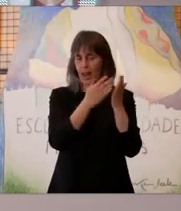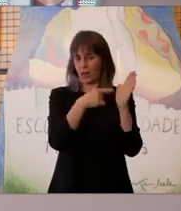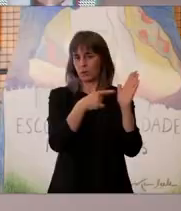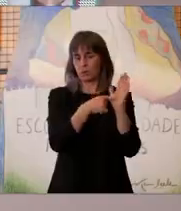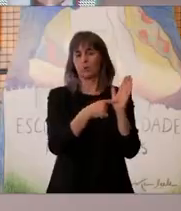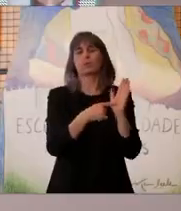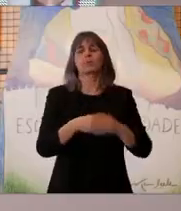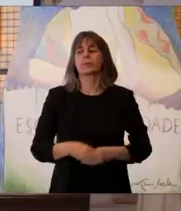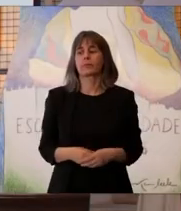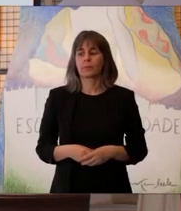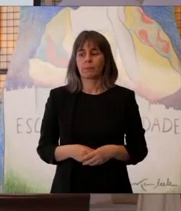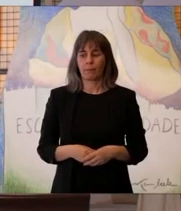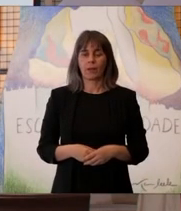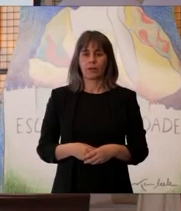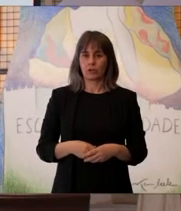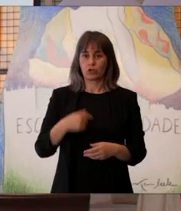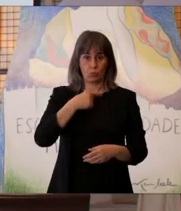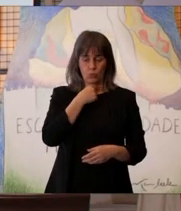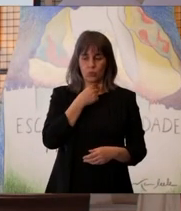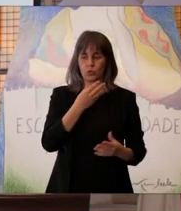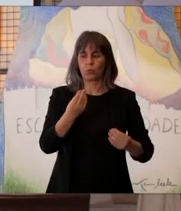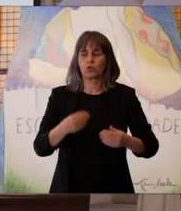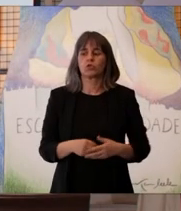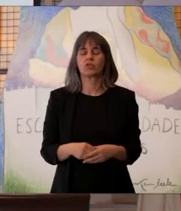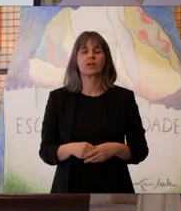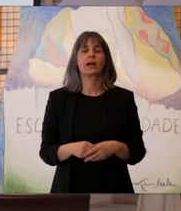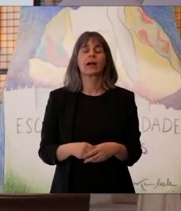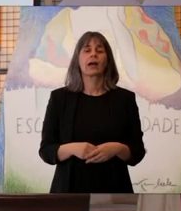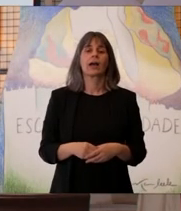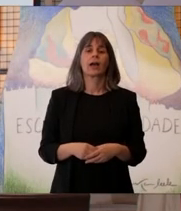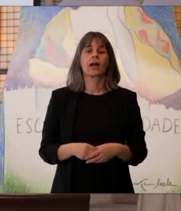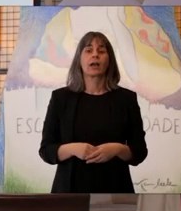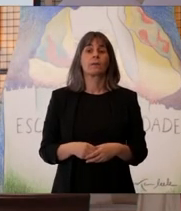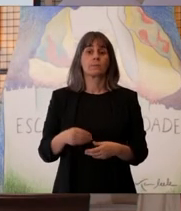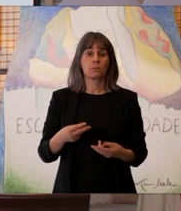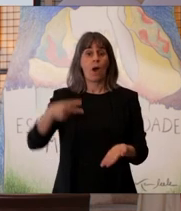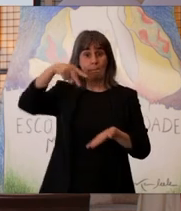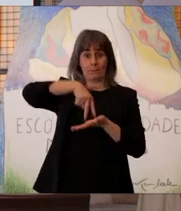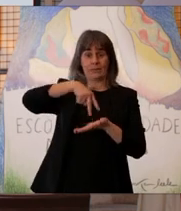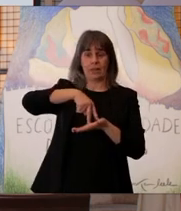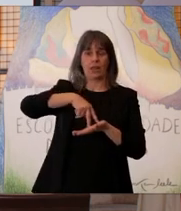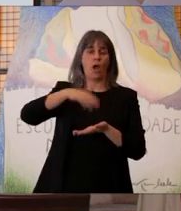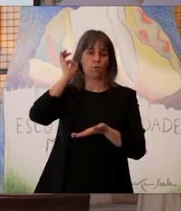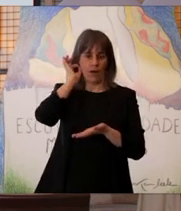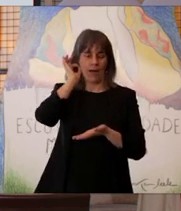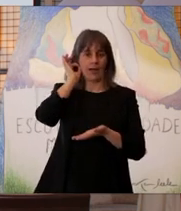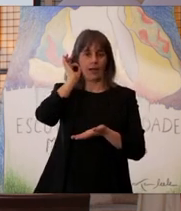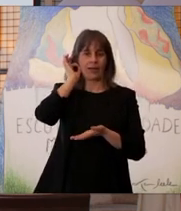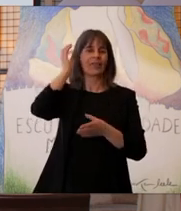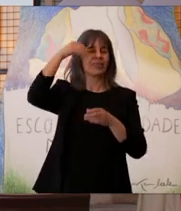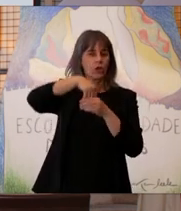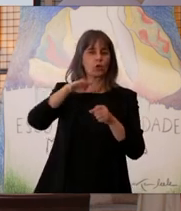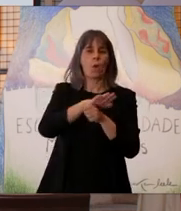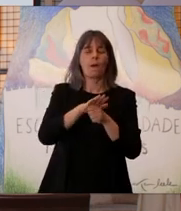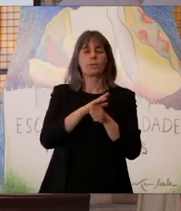de nuevo el poder que a mí me gusta mucho y es que la presencia de las mujeres en el ámbito de poder